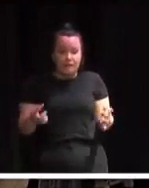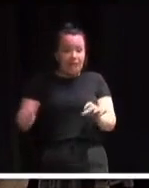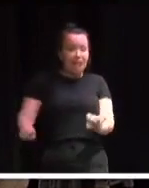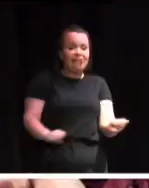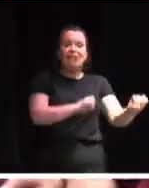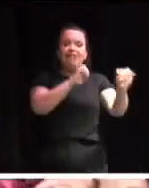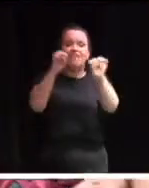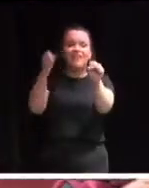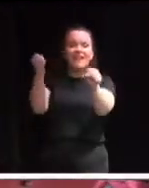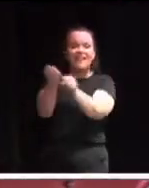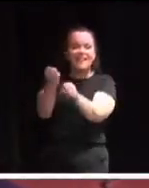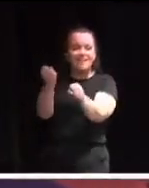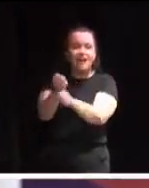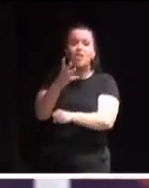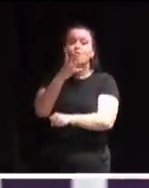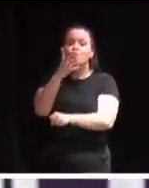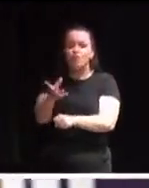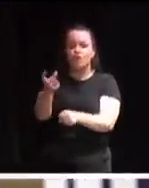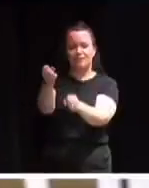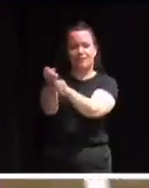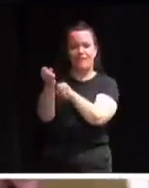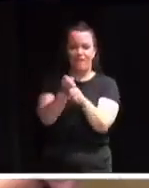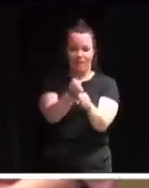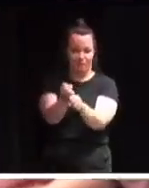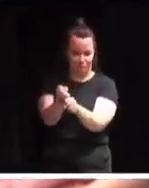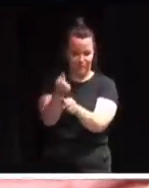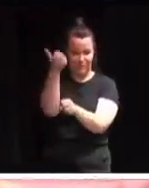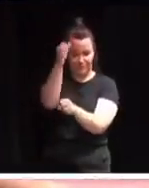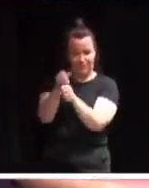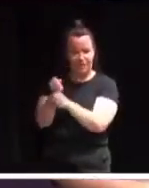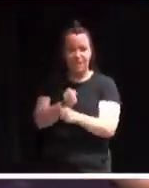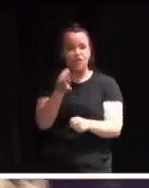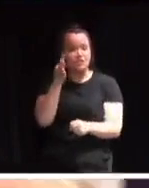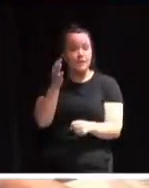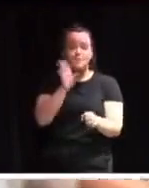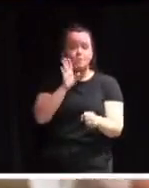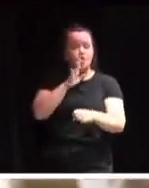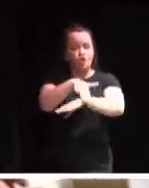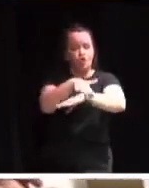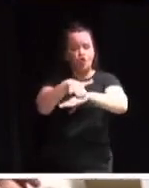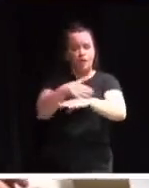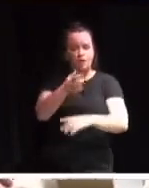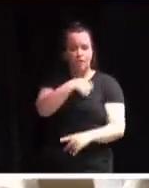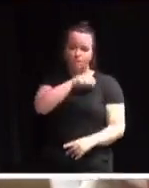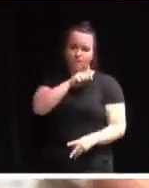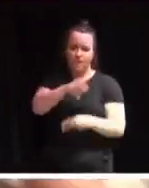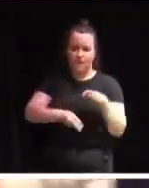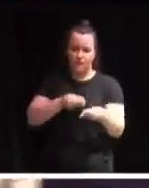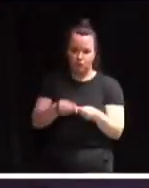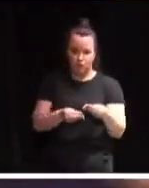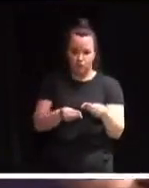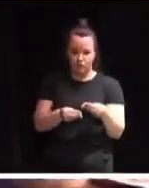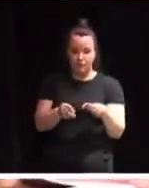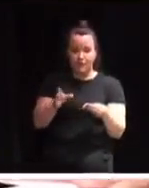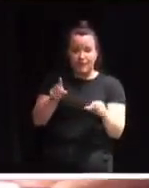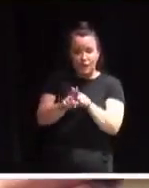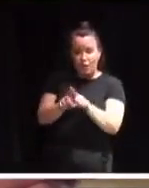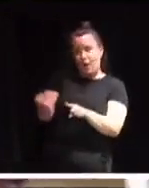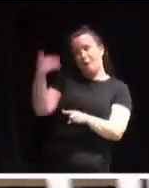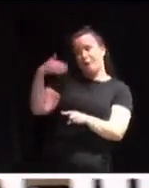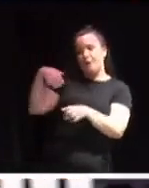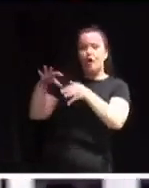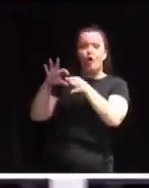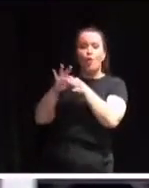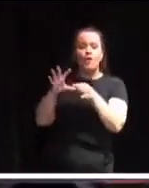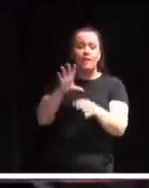trabajadores y trabajadoras que es lo que ha venido haciendo el gobierno de España este gobierno de coalición desde que unidas podemos forma